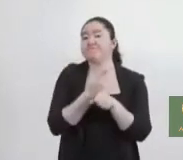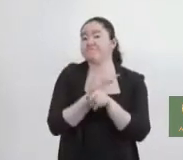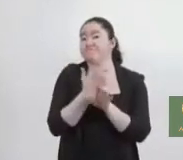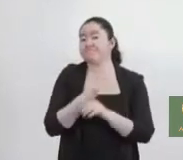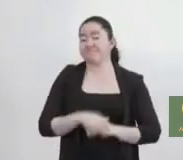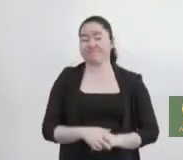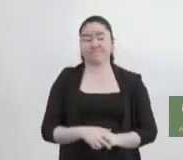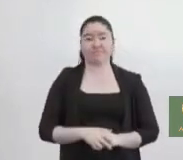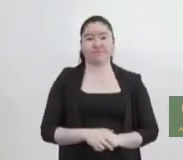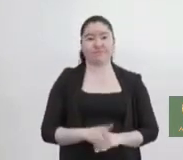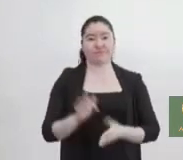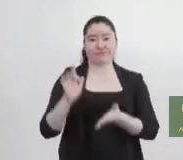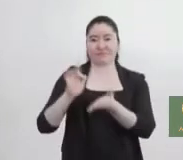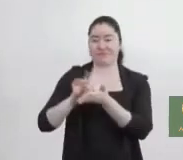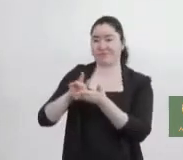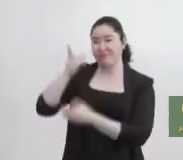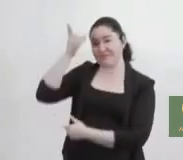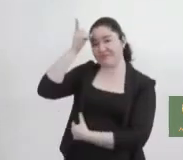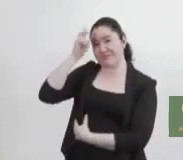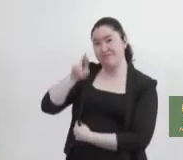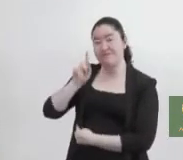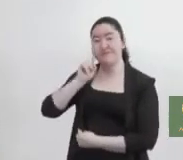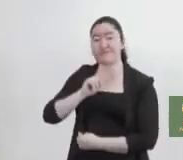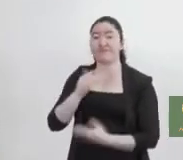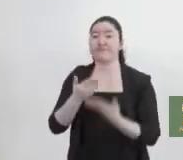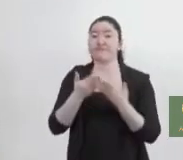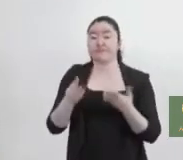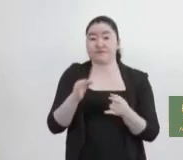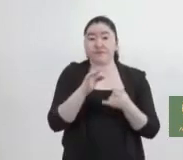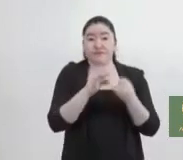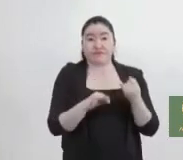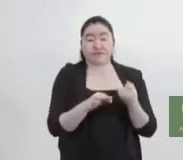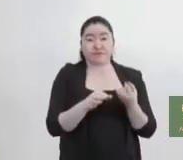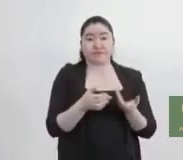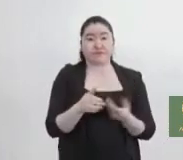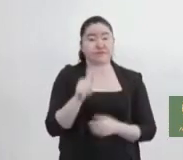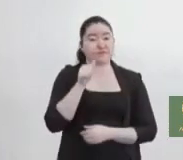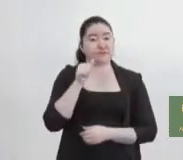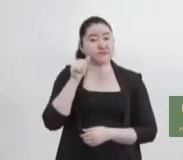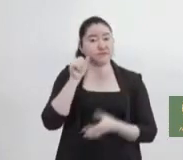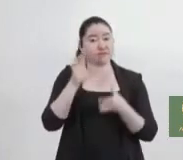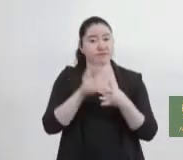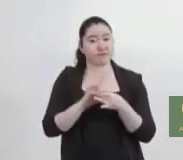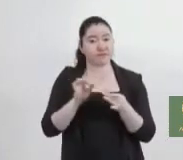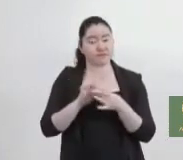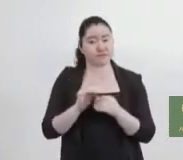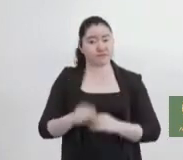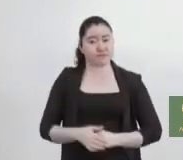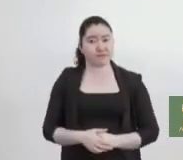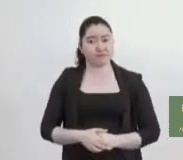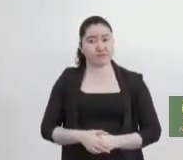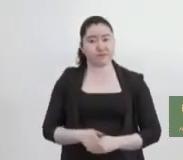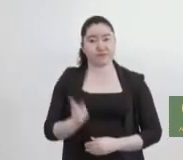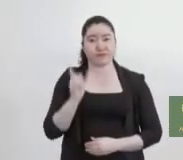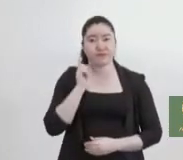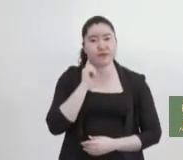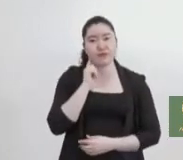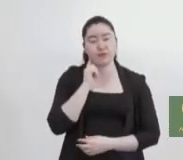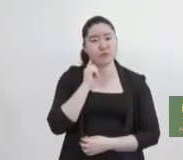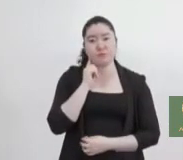Gracias, doctora. Y por último, preguntarle, ayer también comentaba que estaban listos para la vacunación del